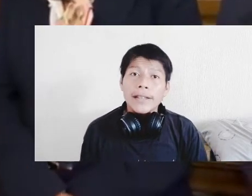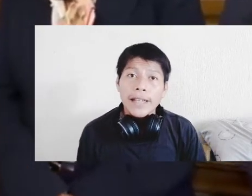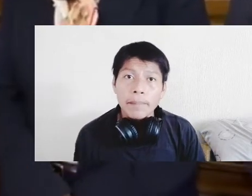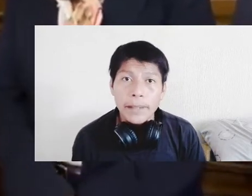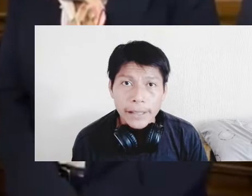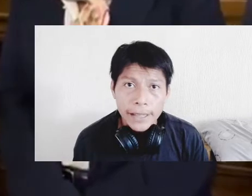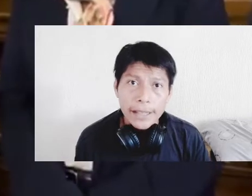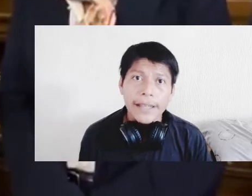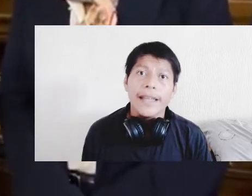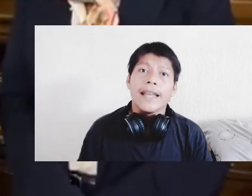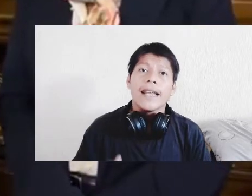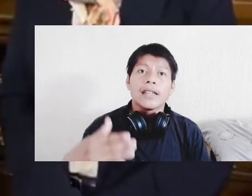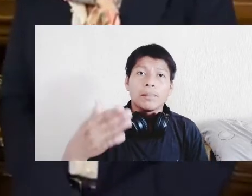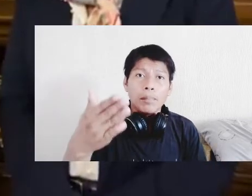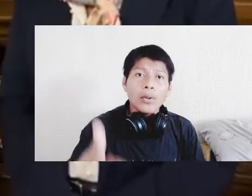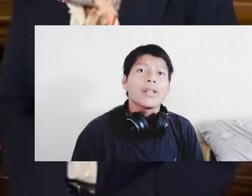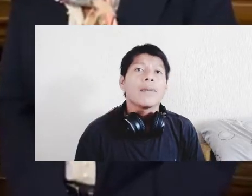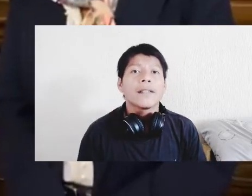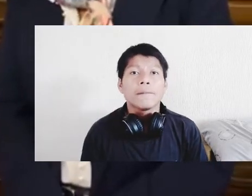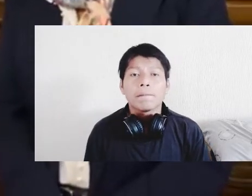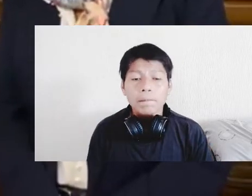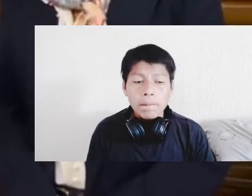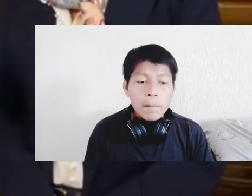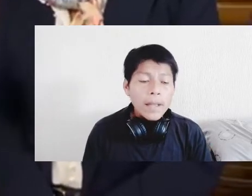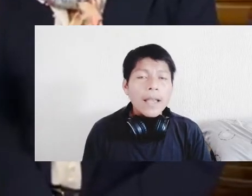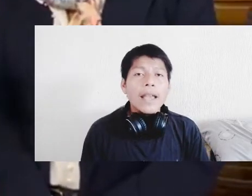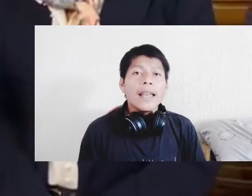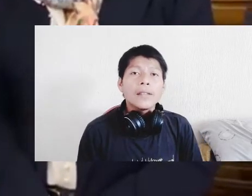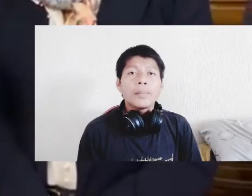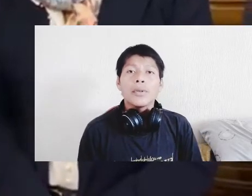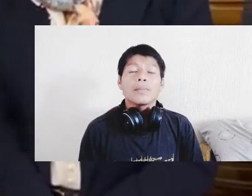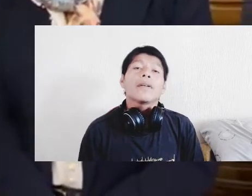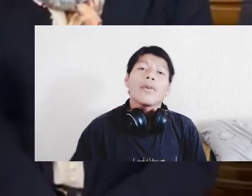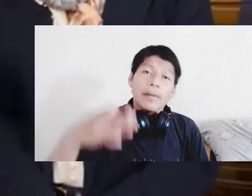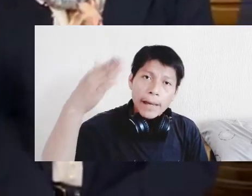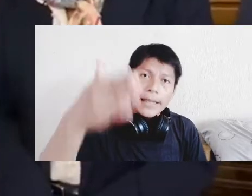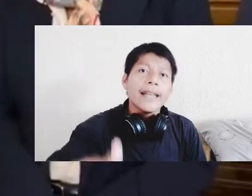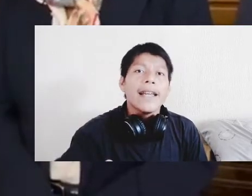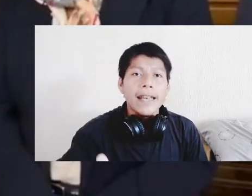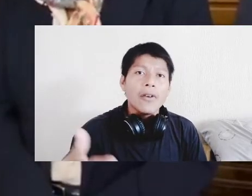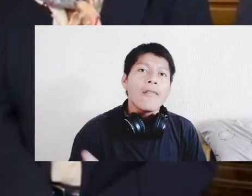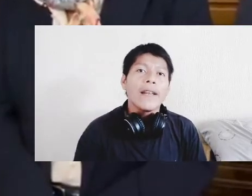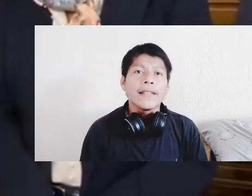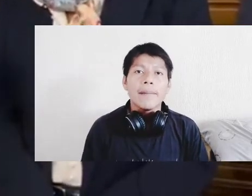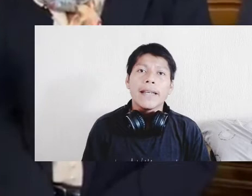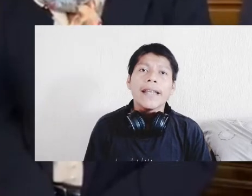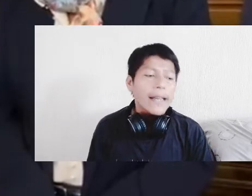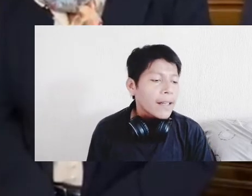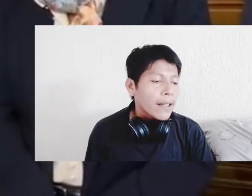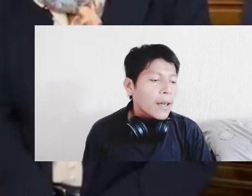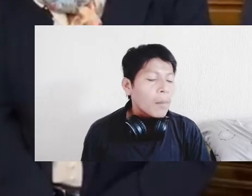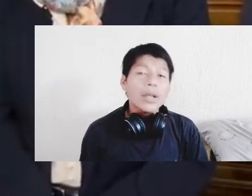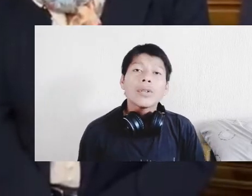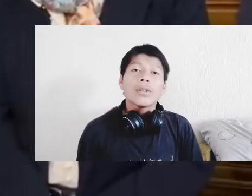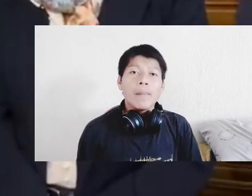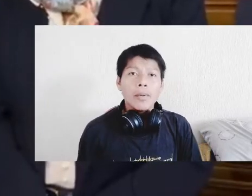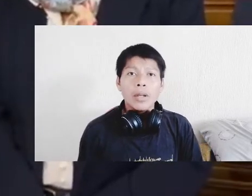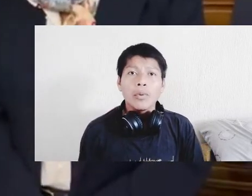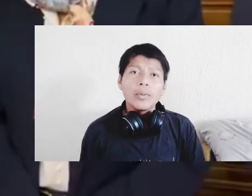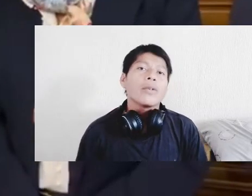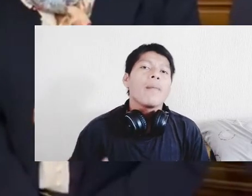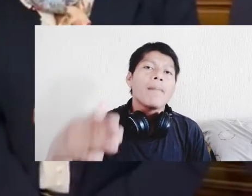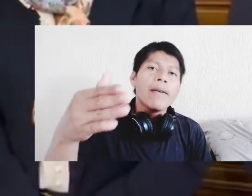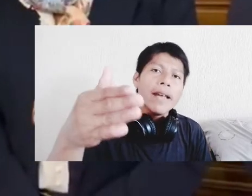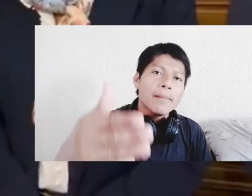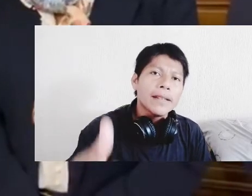que va a decir el presidente en las próximas, bueno, mañana, en la conferencia mañanera, porque esto se va a poner